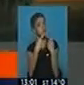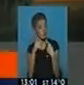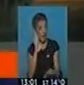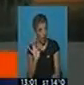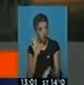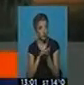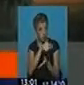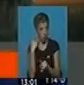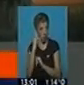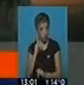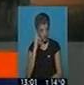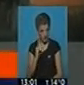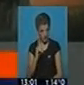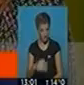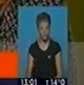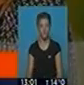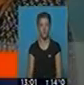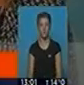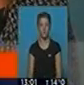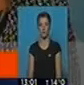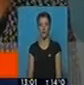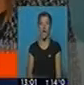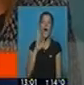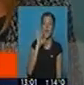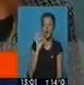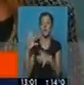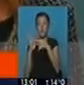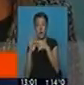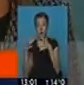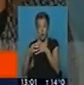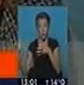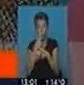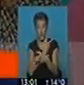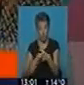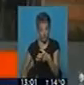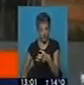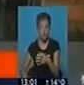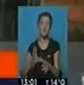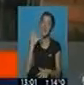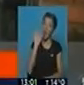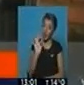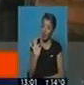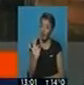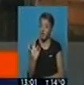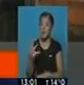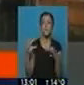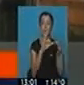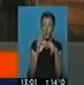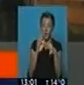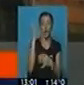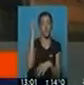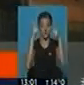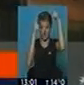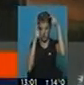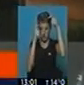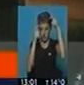vos señalás, digamos, hay algo que tiene que ver con la propia oposición que se presenta así, y hay algo que tiene que ver también con lo que el chavismo ha dicho de la